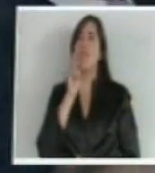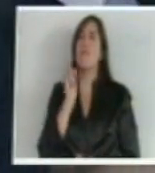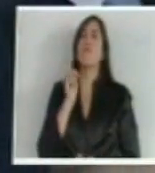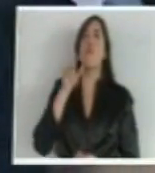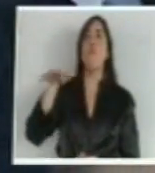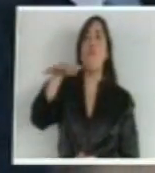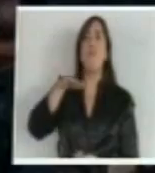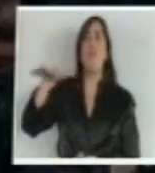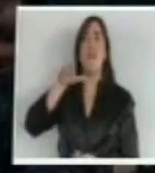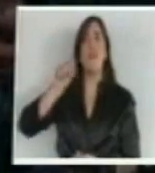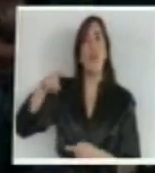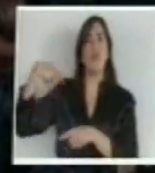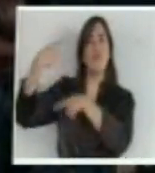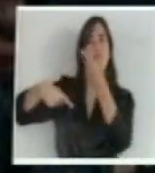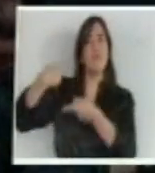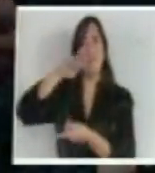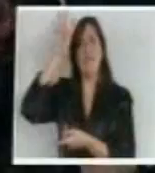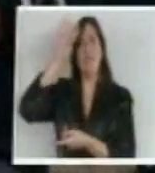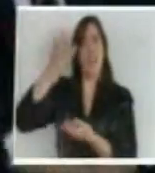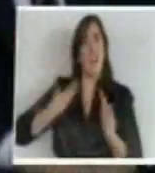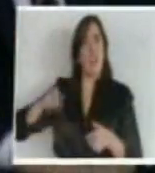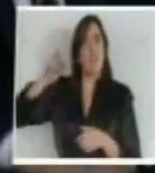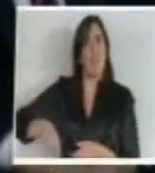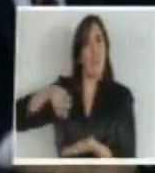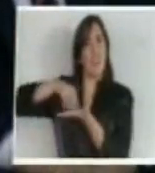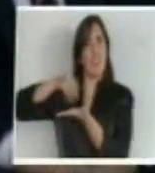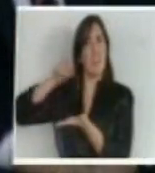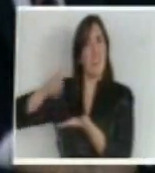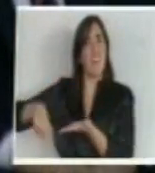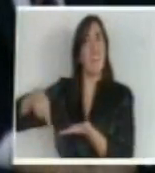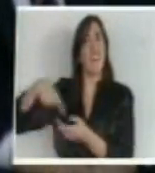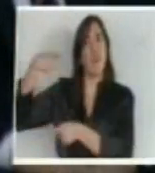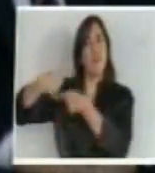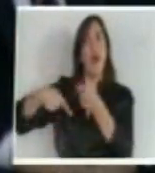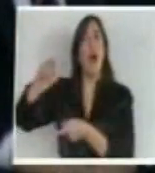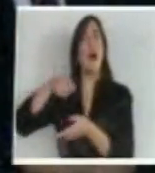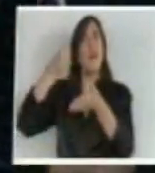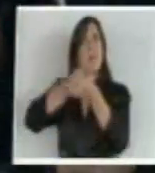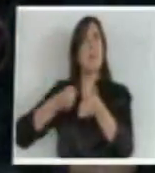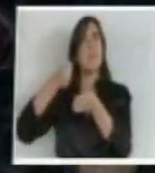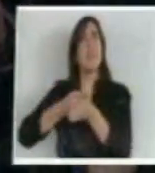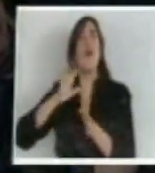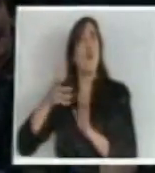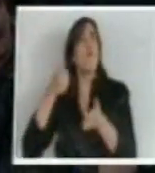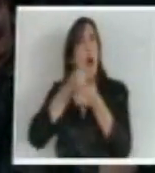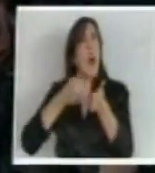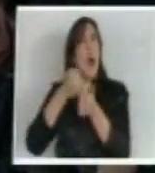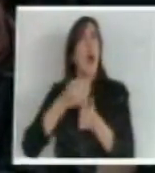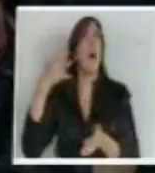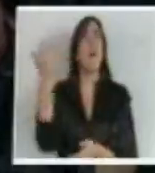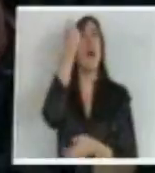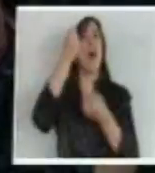pueblos originarios que combatieron a sangre y fuego para lograr